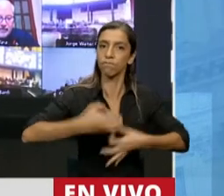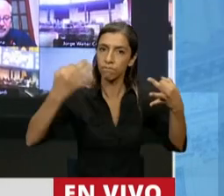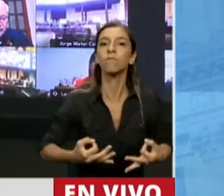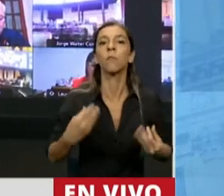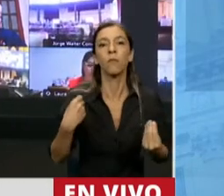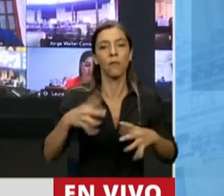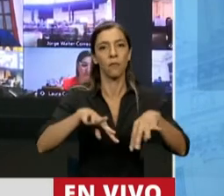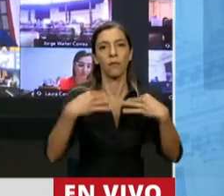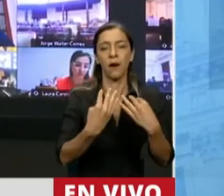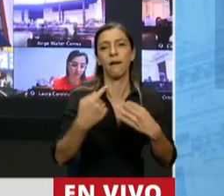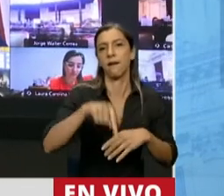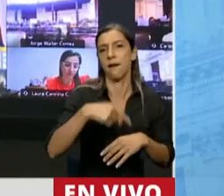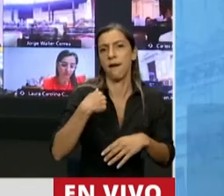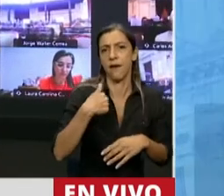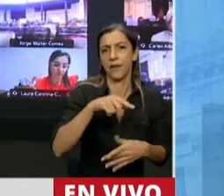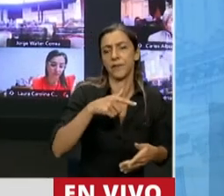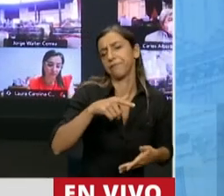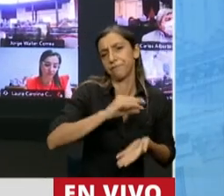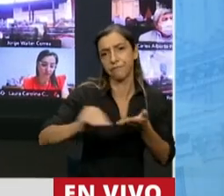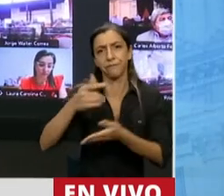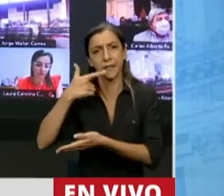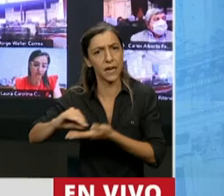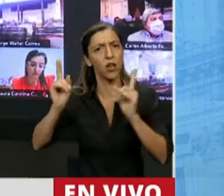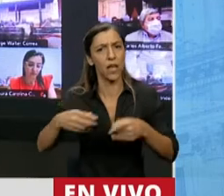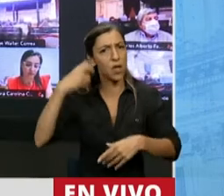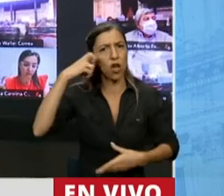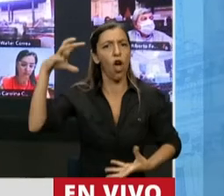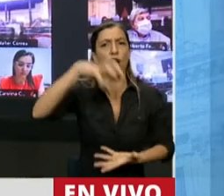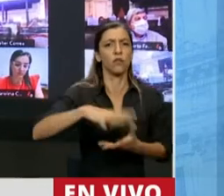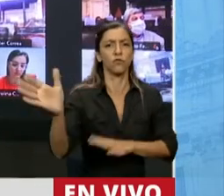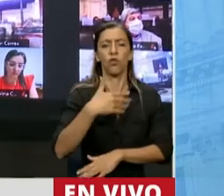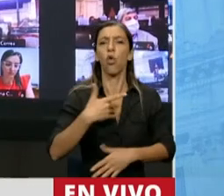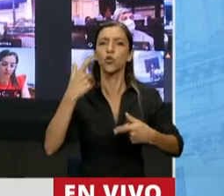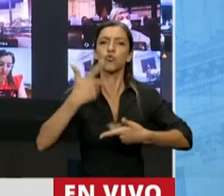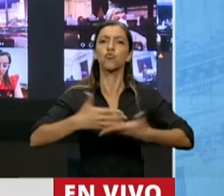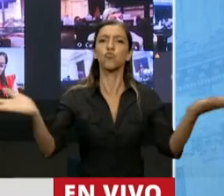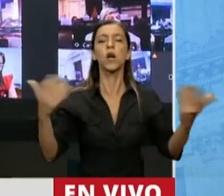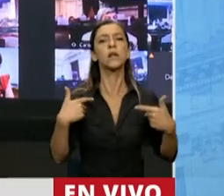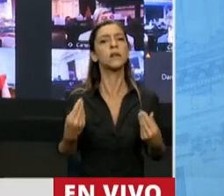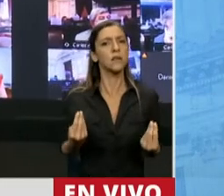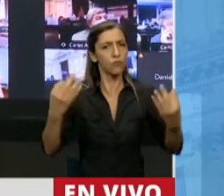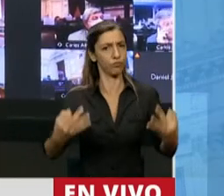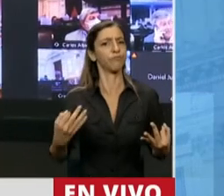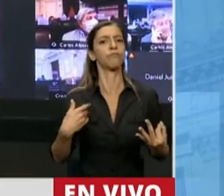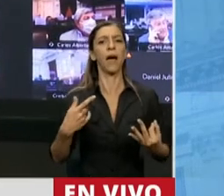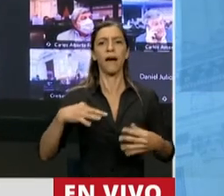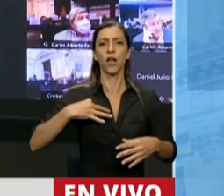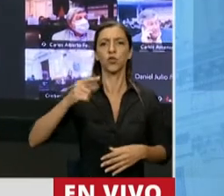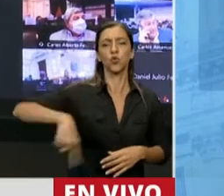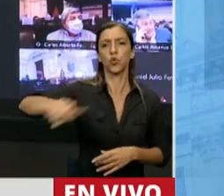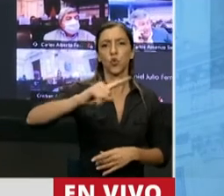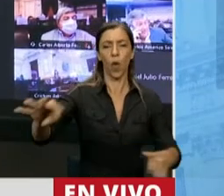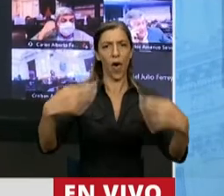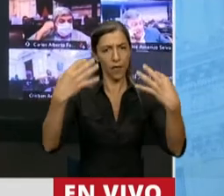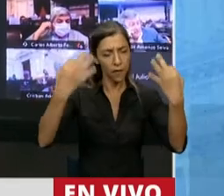realmente sea un Parlamento abierto y que debata de cara a la ciudadanía. Mire, nosotros no somos